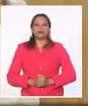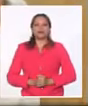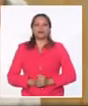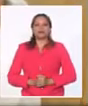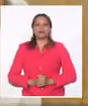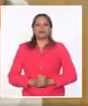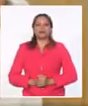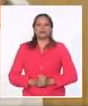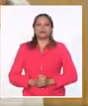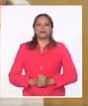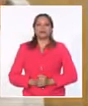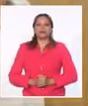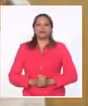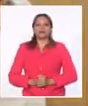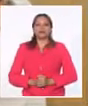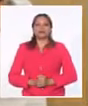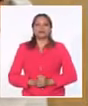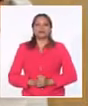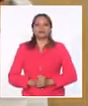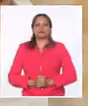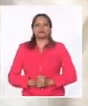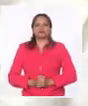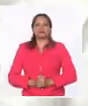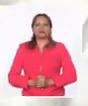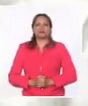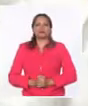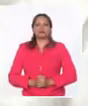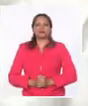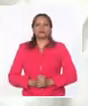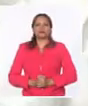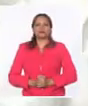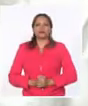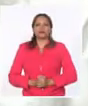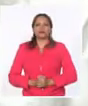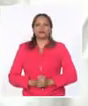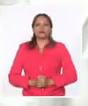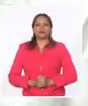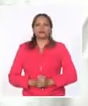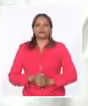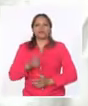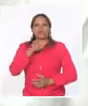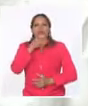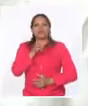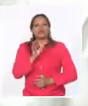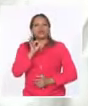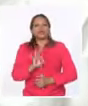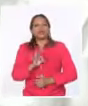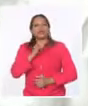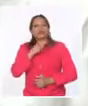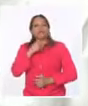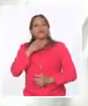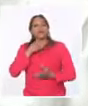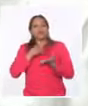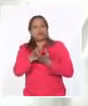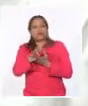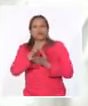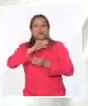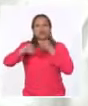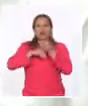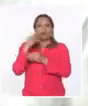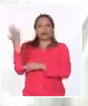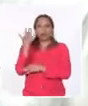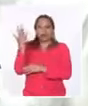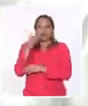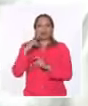No había tema que no fuera trascendental para la especie humana, como decía él, que él no le diera seguimiento. El cambio climático, la